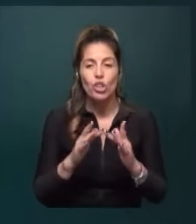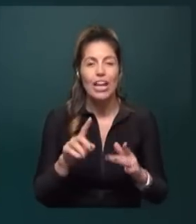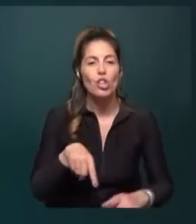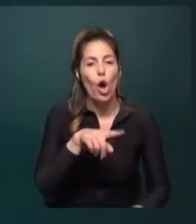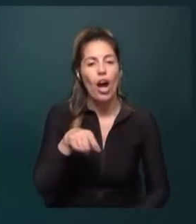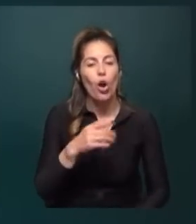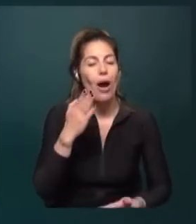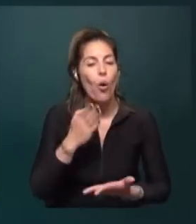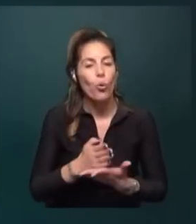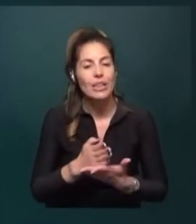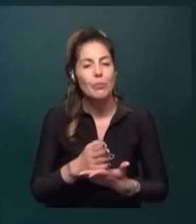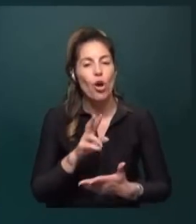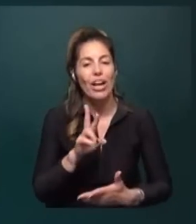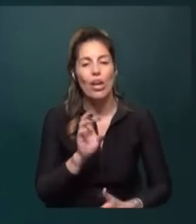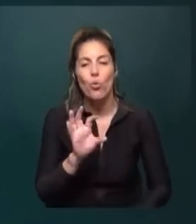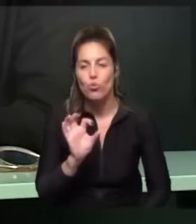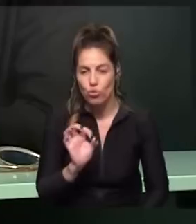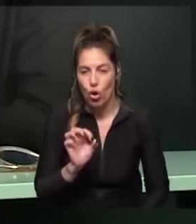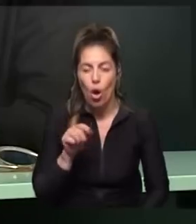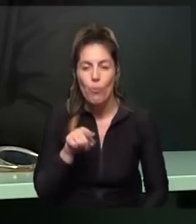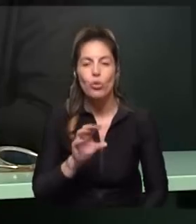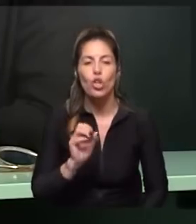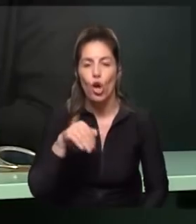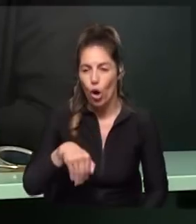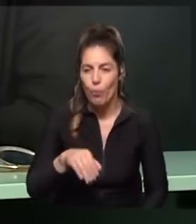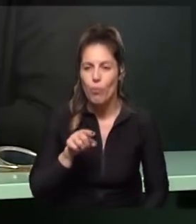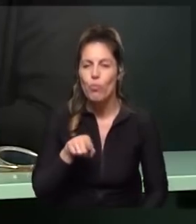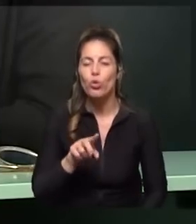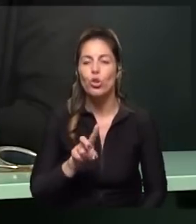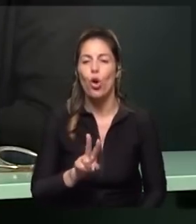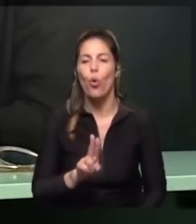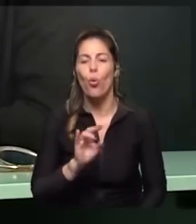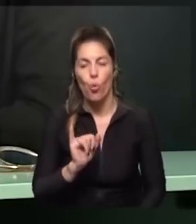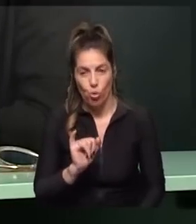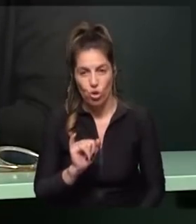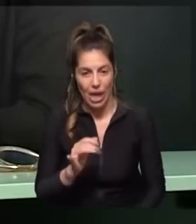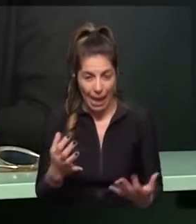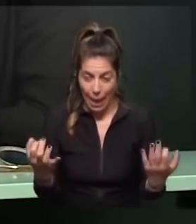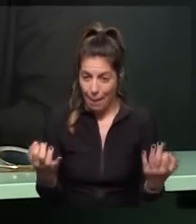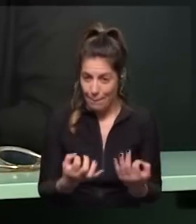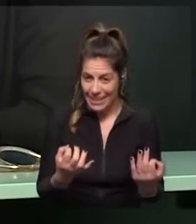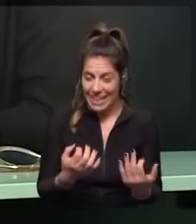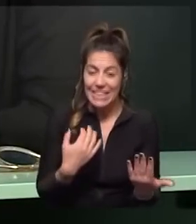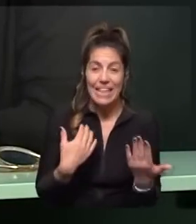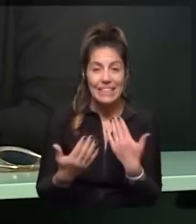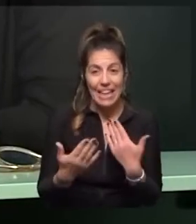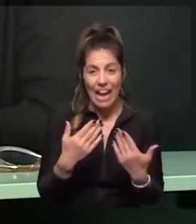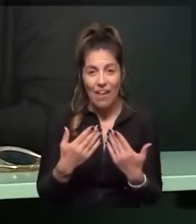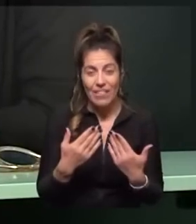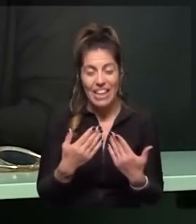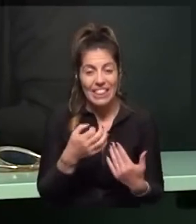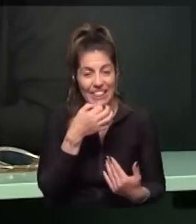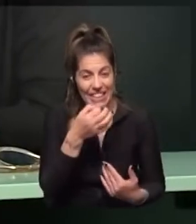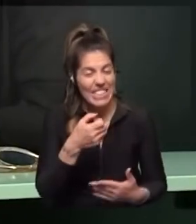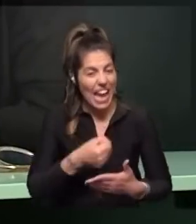último recurso.com.ui los especialistas quienes trabajan en el tema y existen mucho en señalar